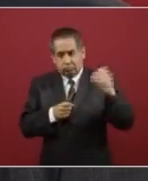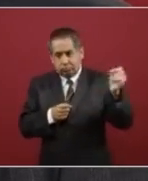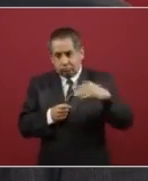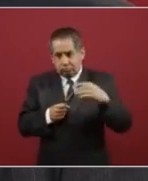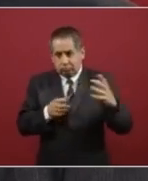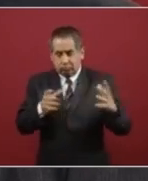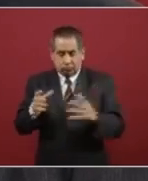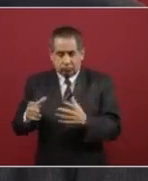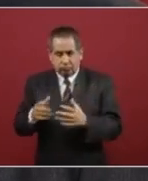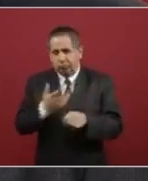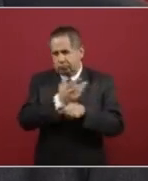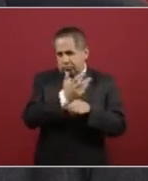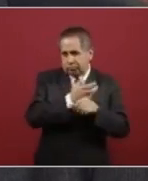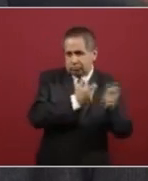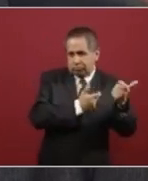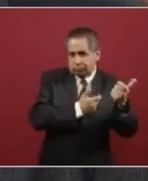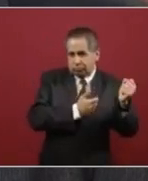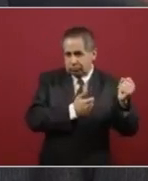en remesas